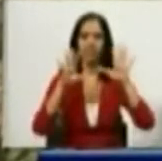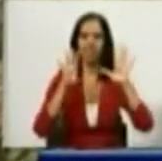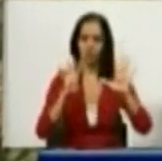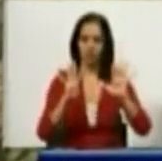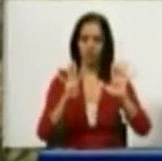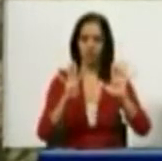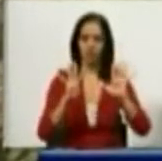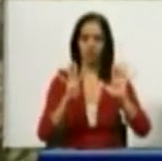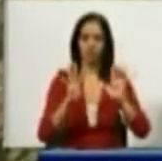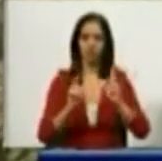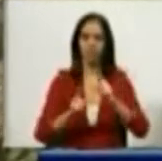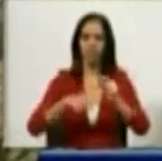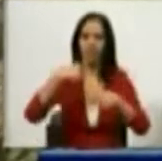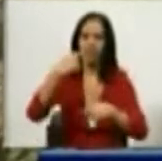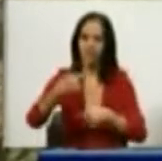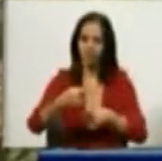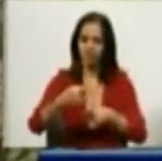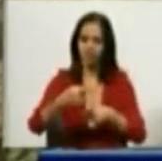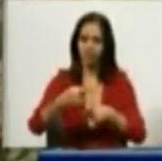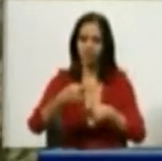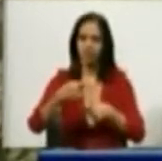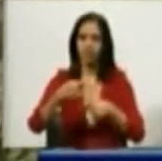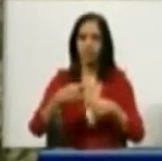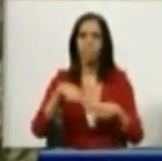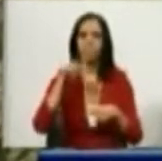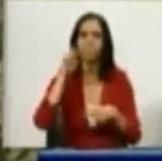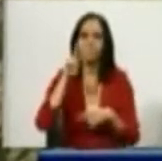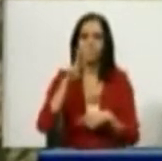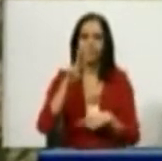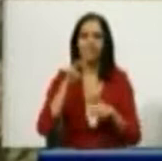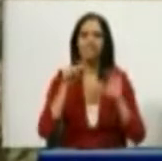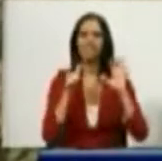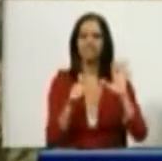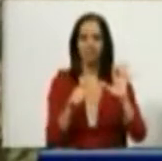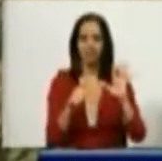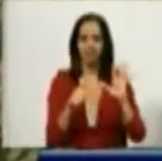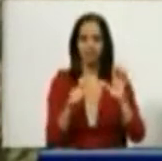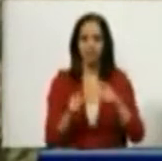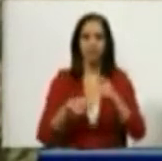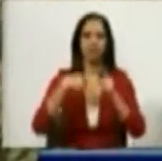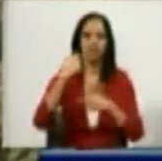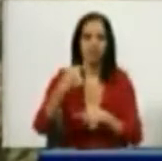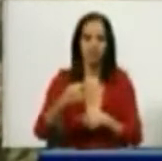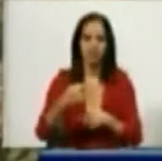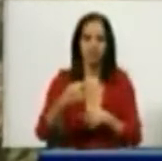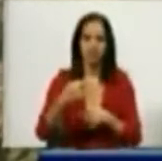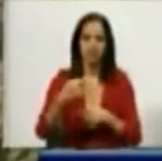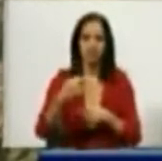el siguiente es el 26 El otro es el